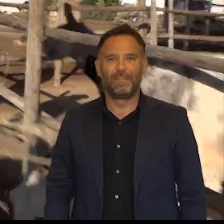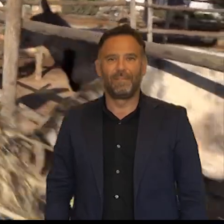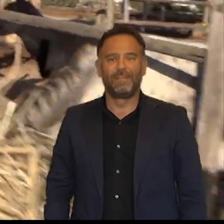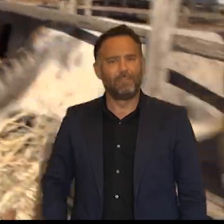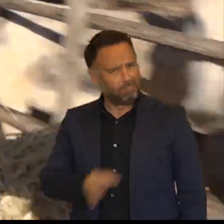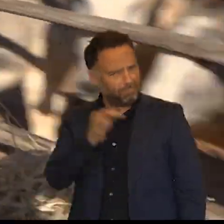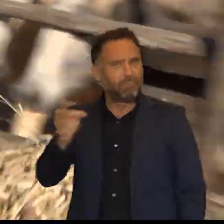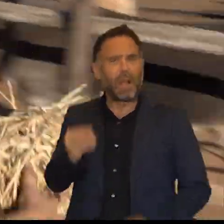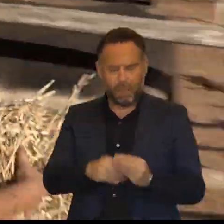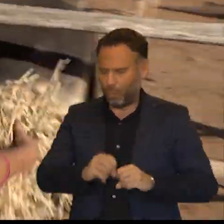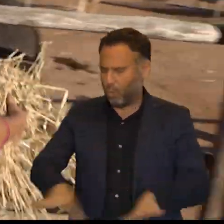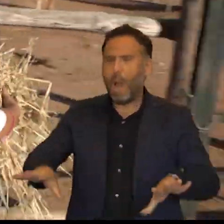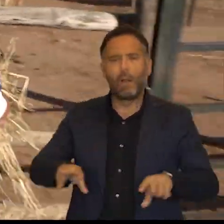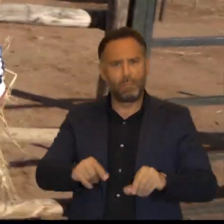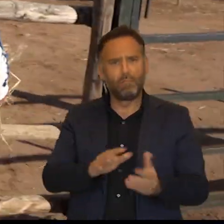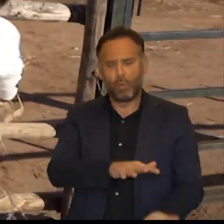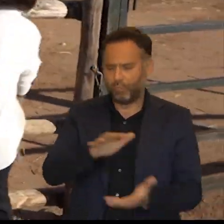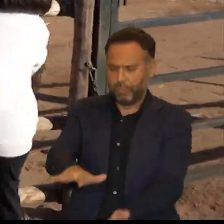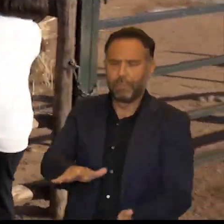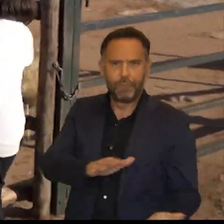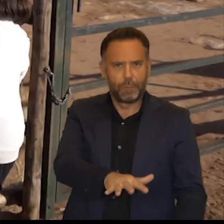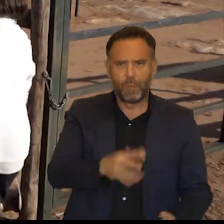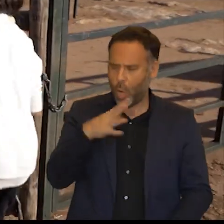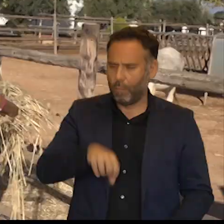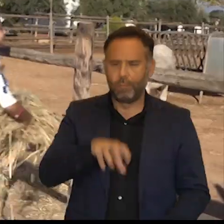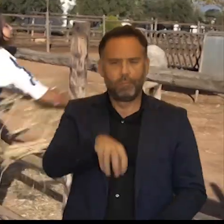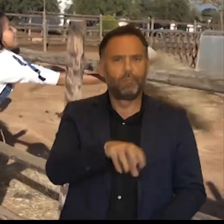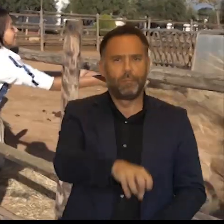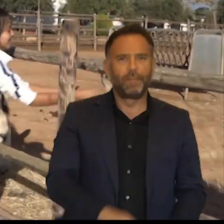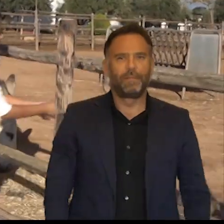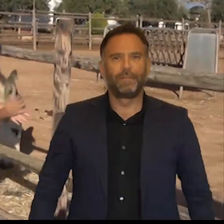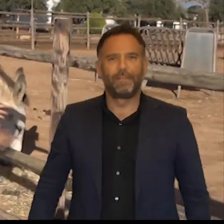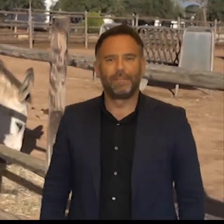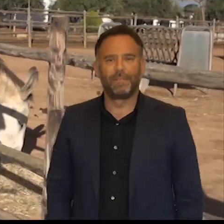Así. ¿Así, no? Sí, sí, al suelo. Al suelo.